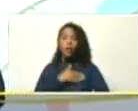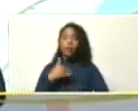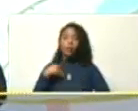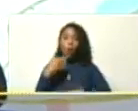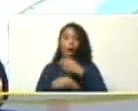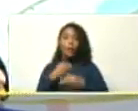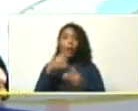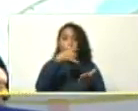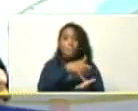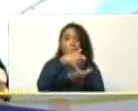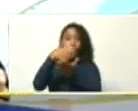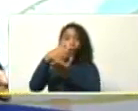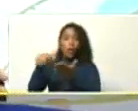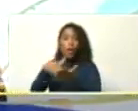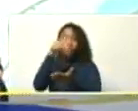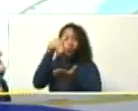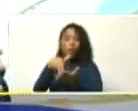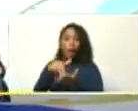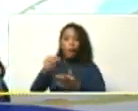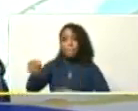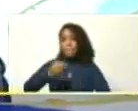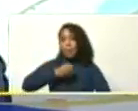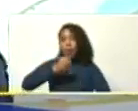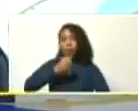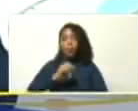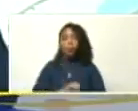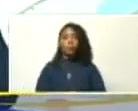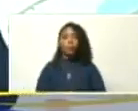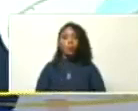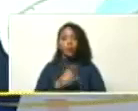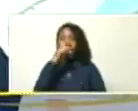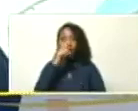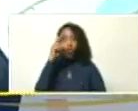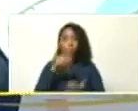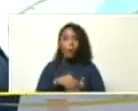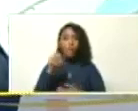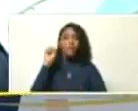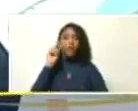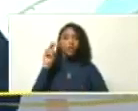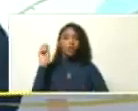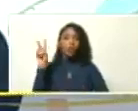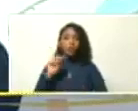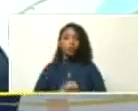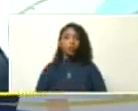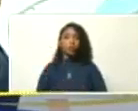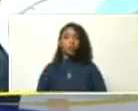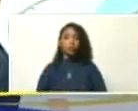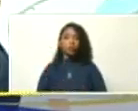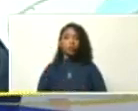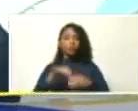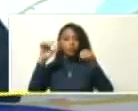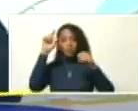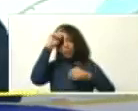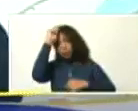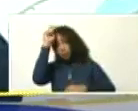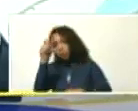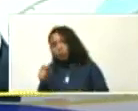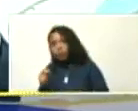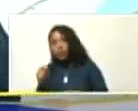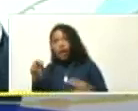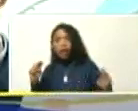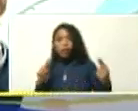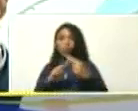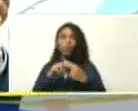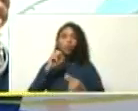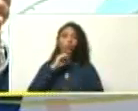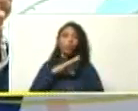este Premio Nacional del Periodismo del año 2022, conmemorando el encuentro histórico